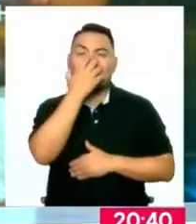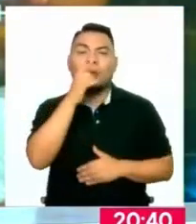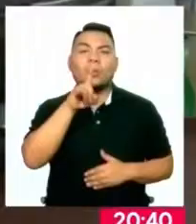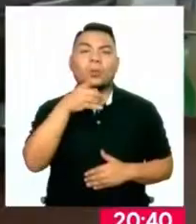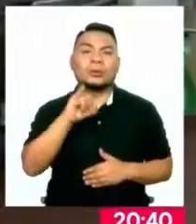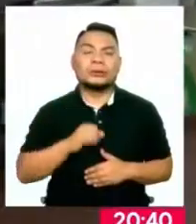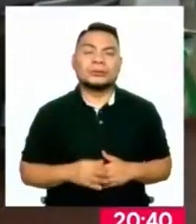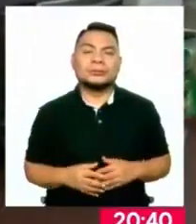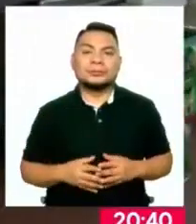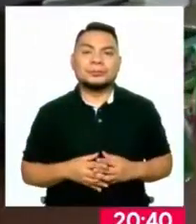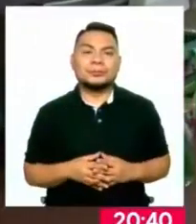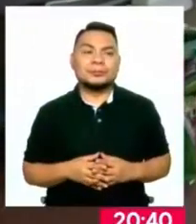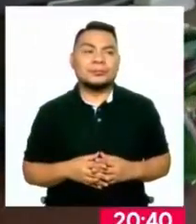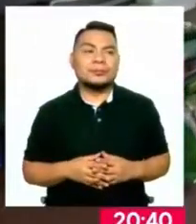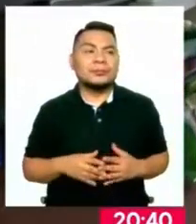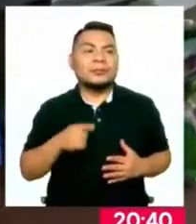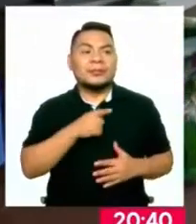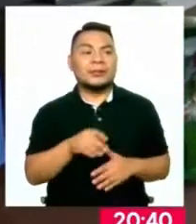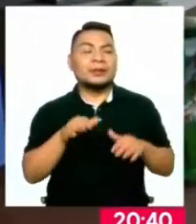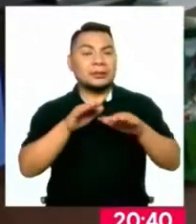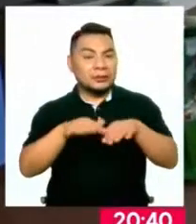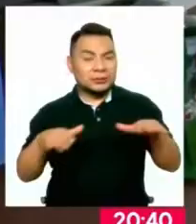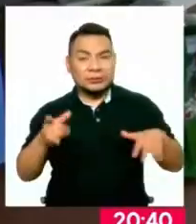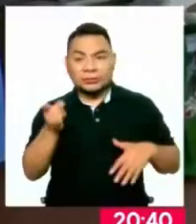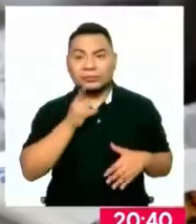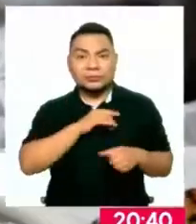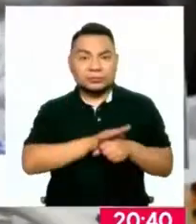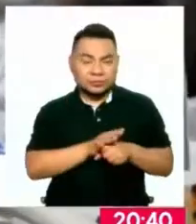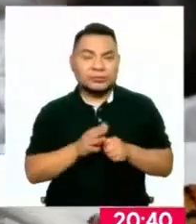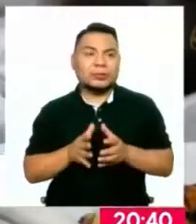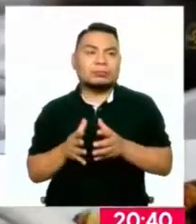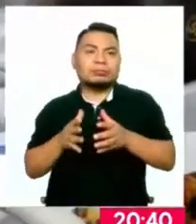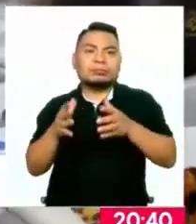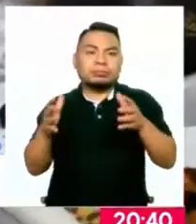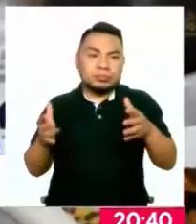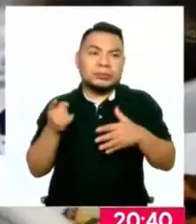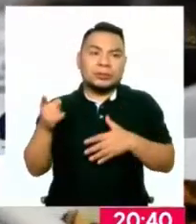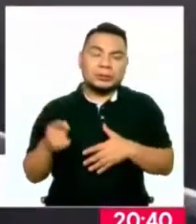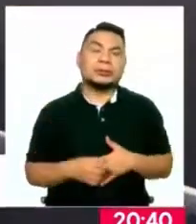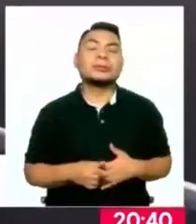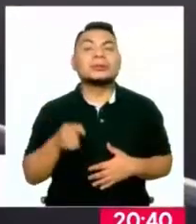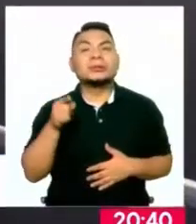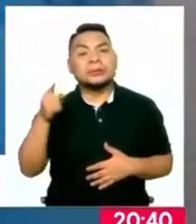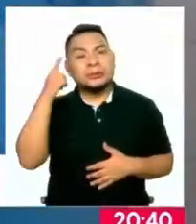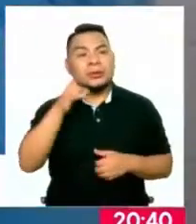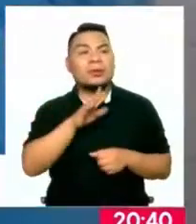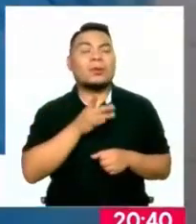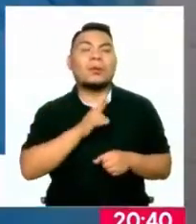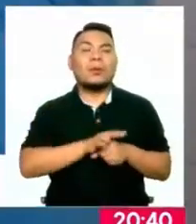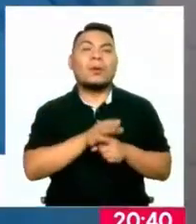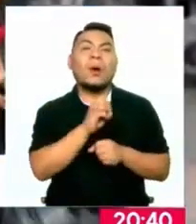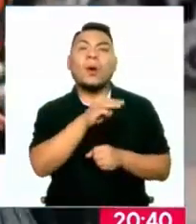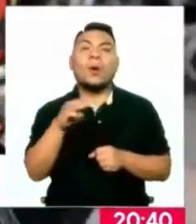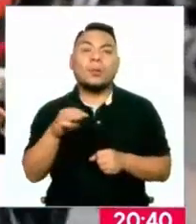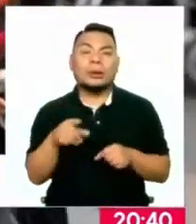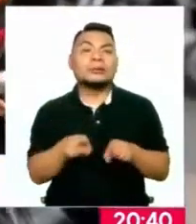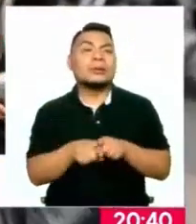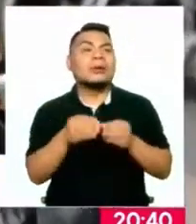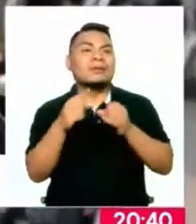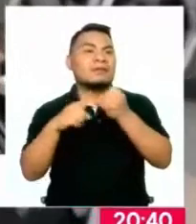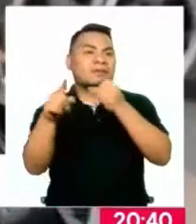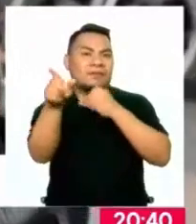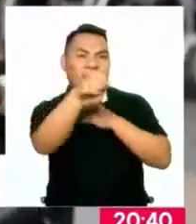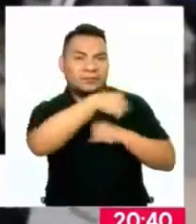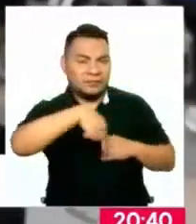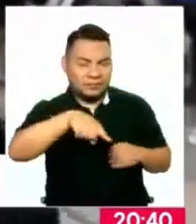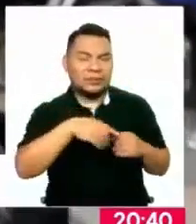intensivos. Los casos de COVID-19 siguen en aumento en el país y ante la variante Omicron el incremento de los casos